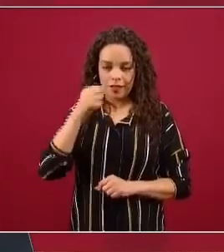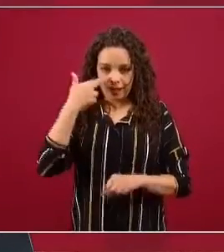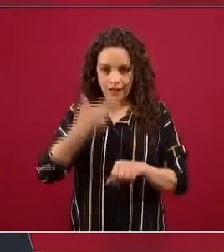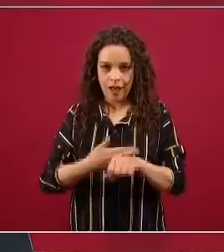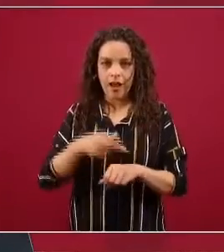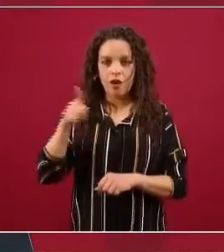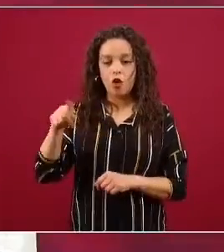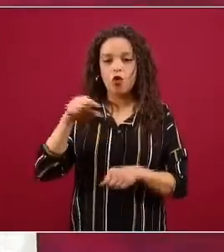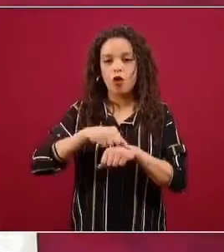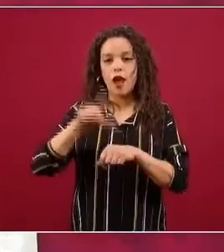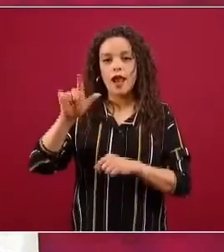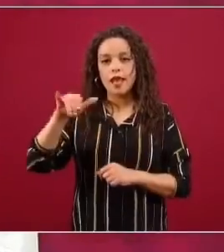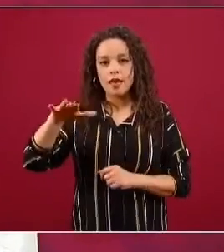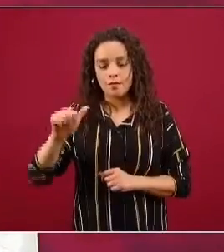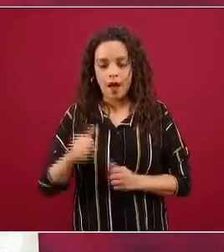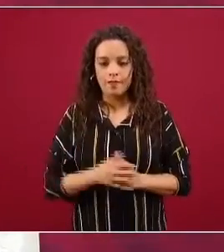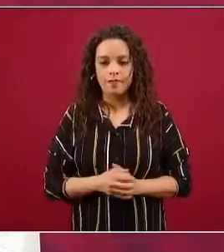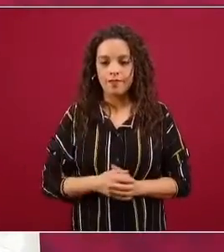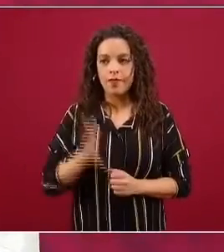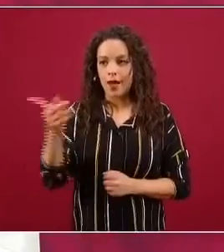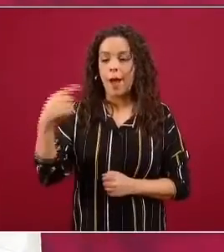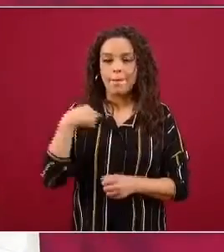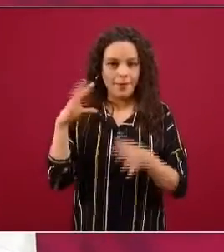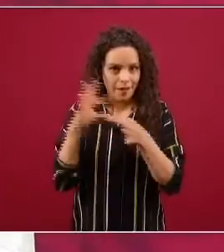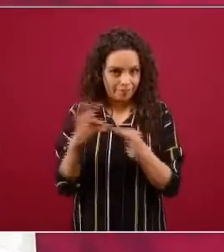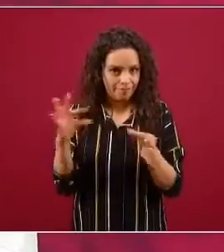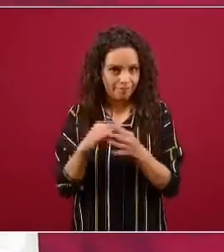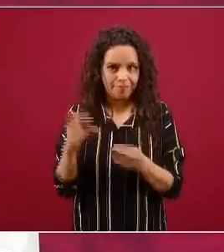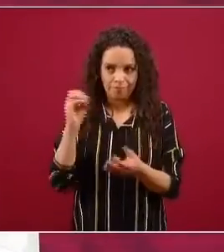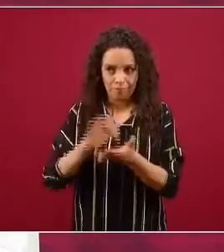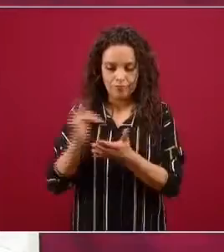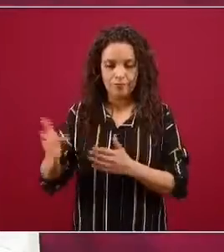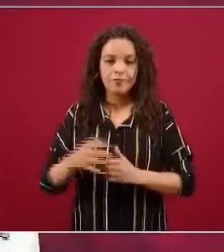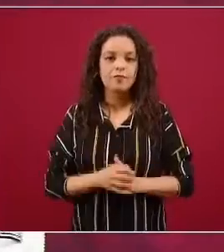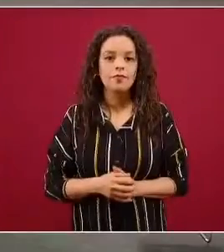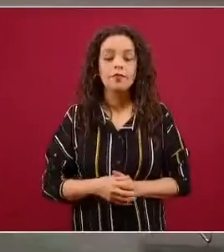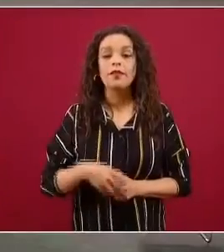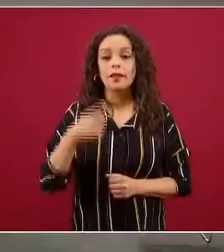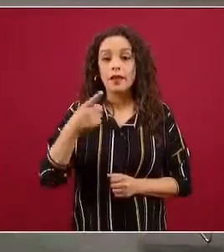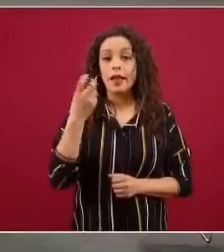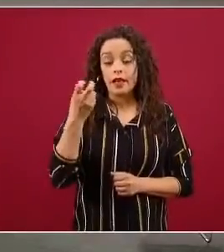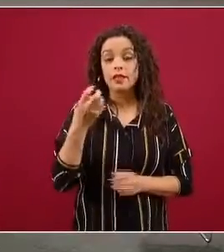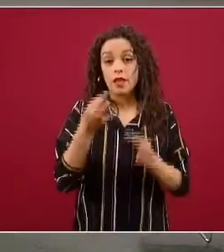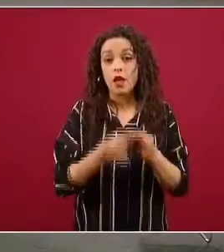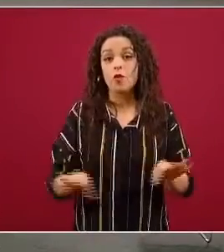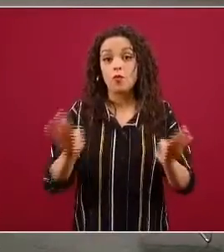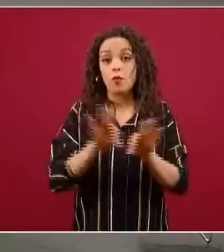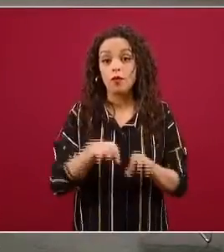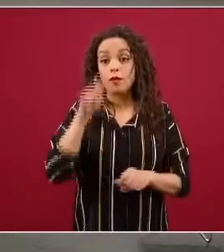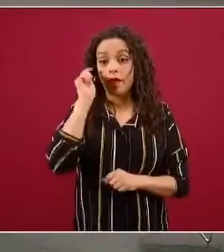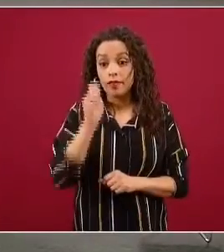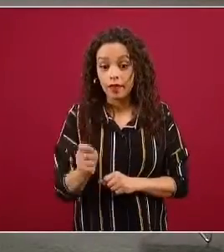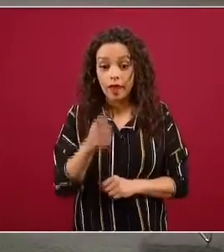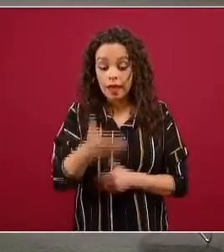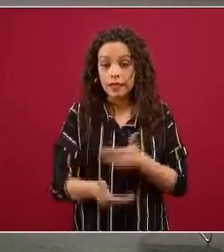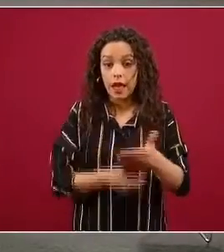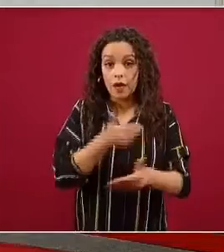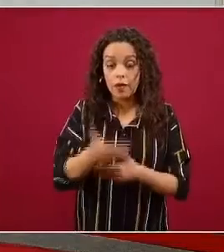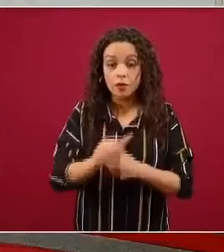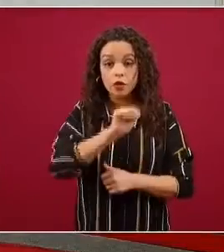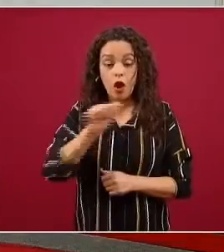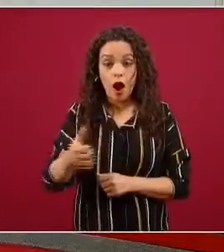sí es muy recomendable que las autoridades sanitarias estatales tengamos presente que la operación de los servicios de